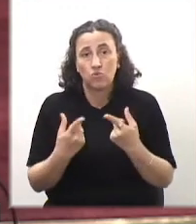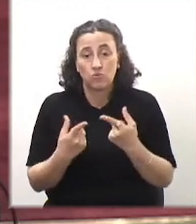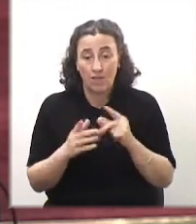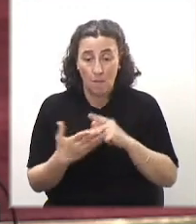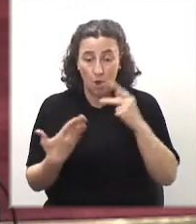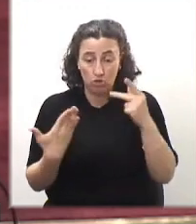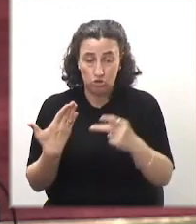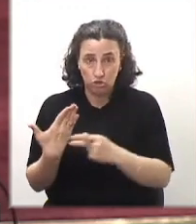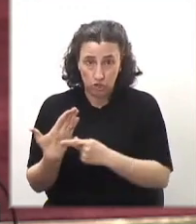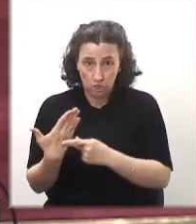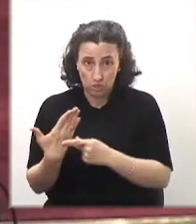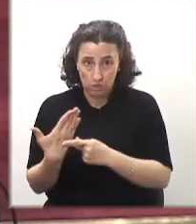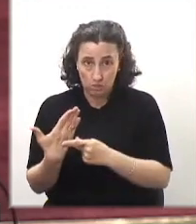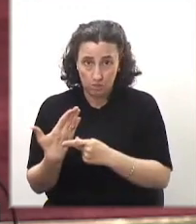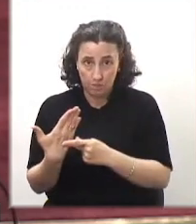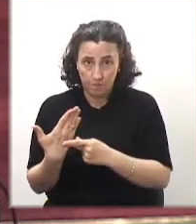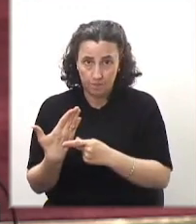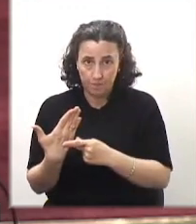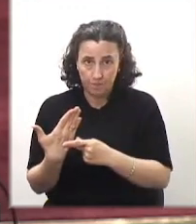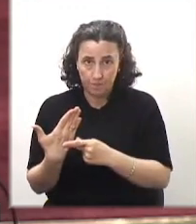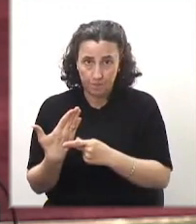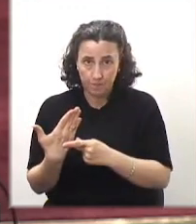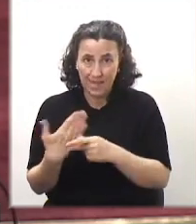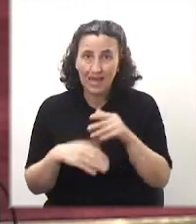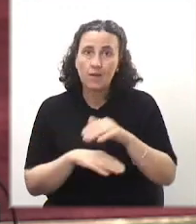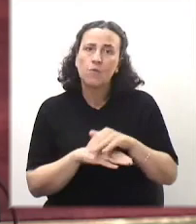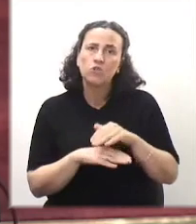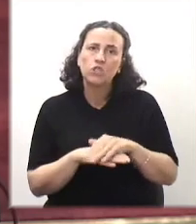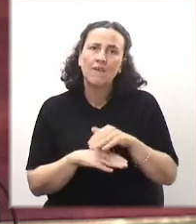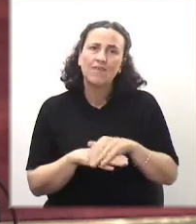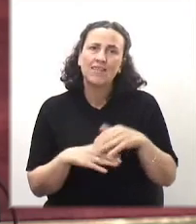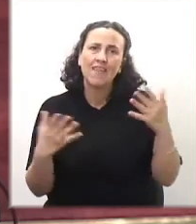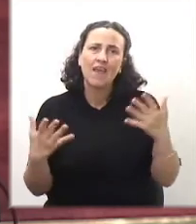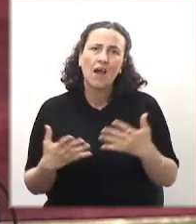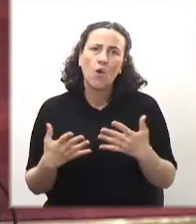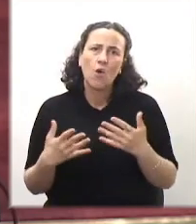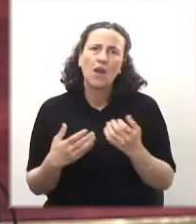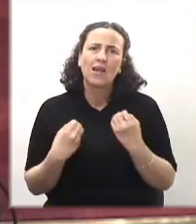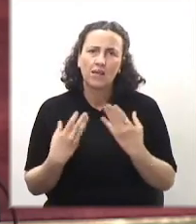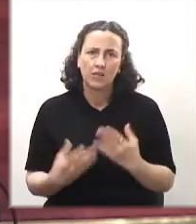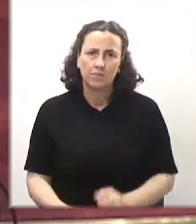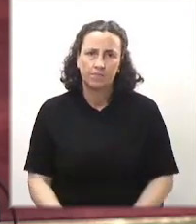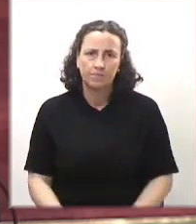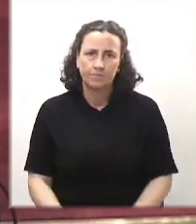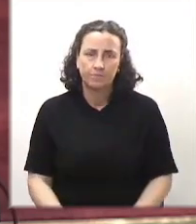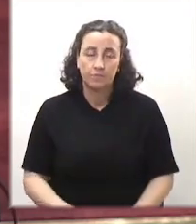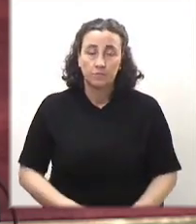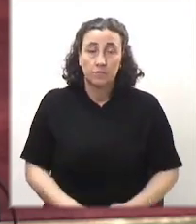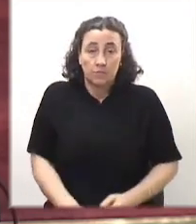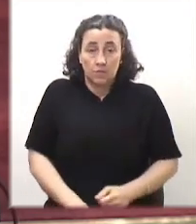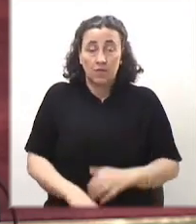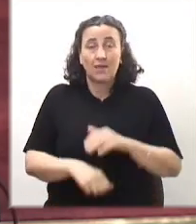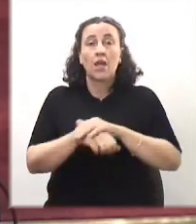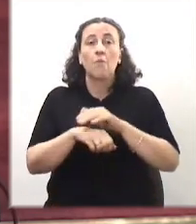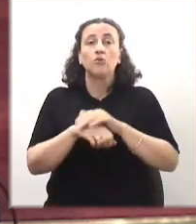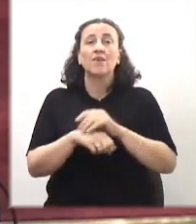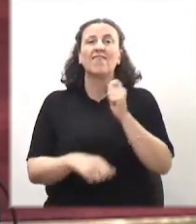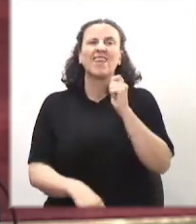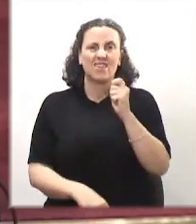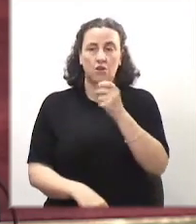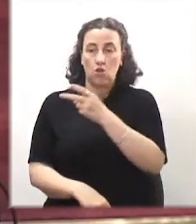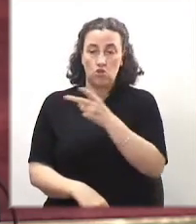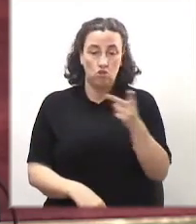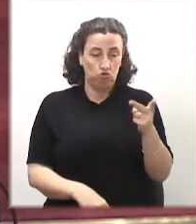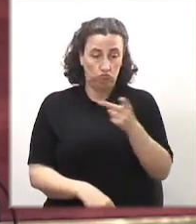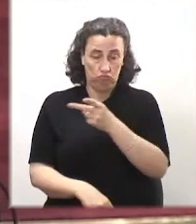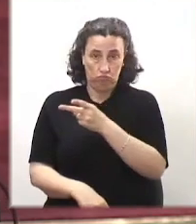este proyecto. La responsabilidad acá, en base, es de dos actores